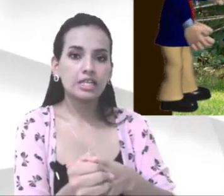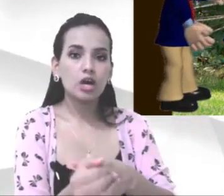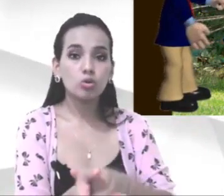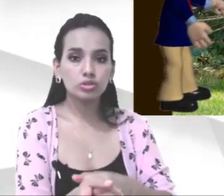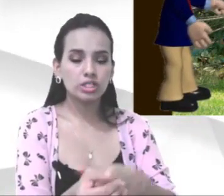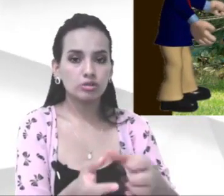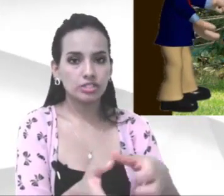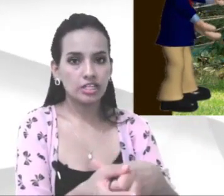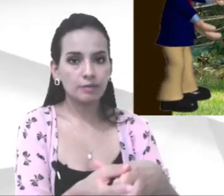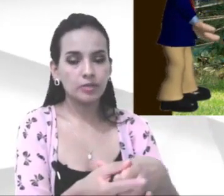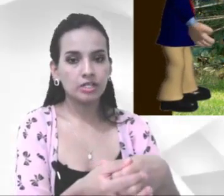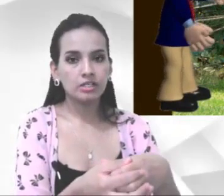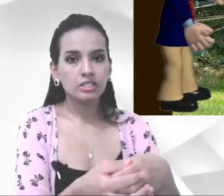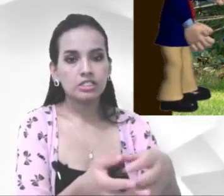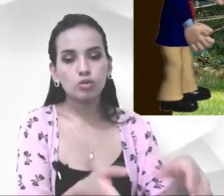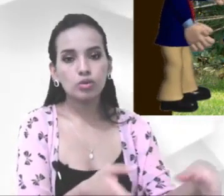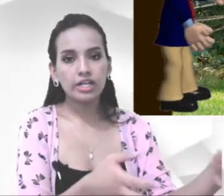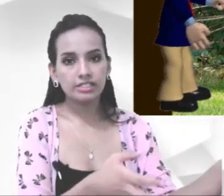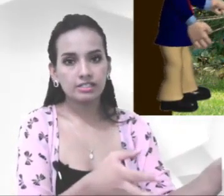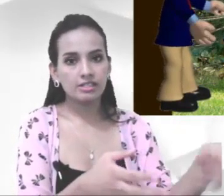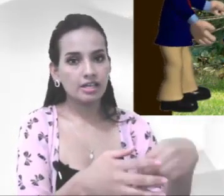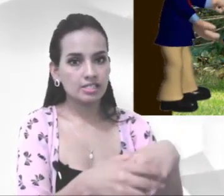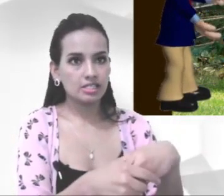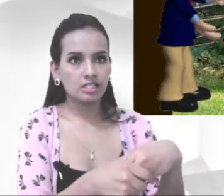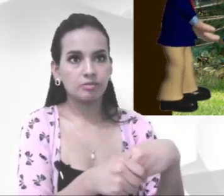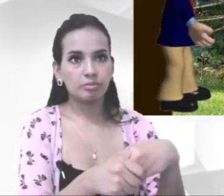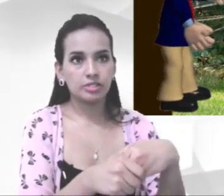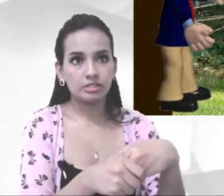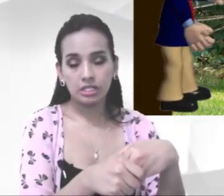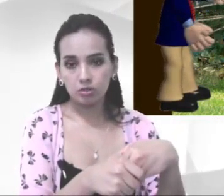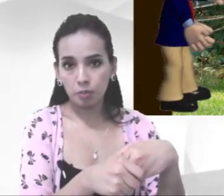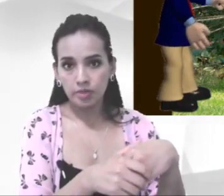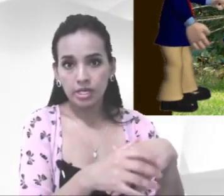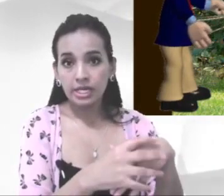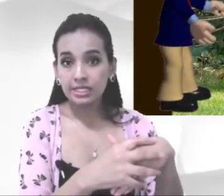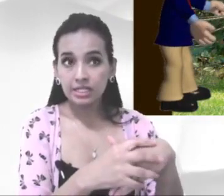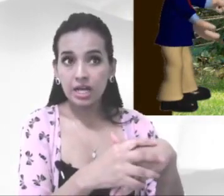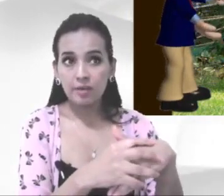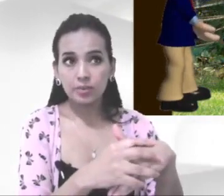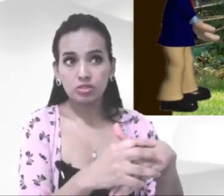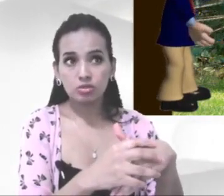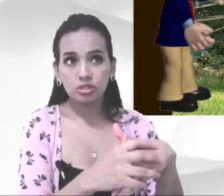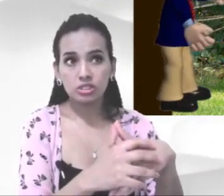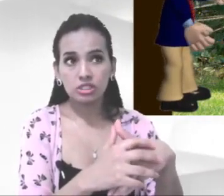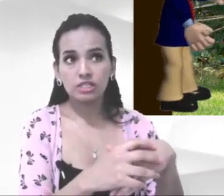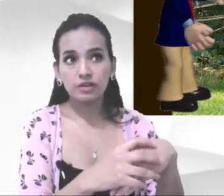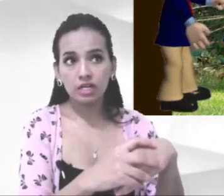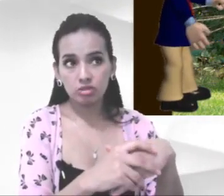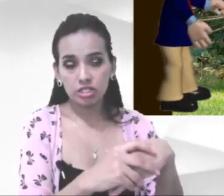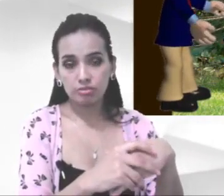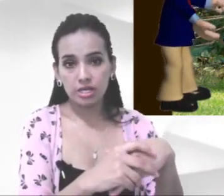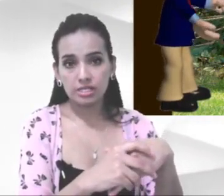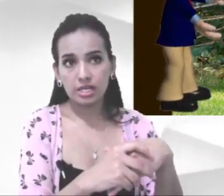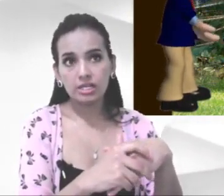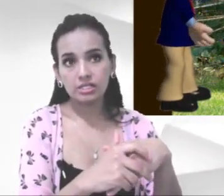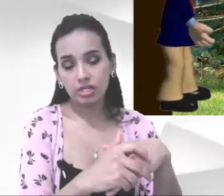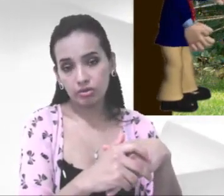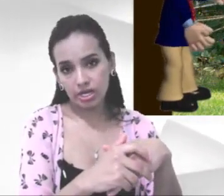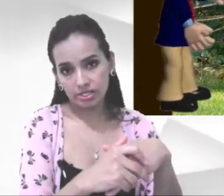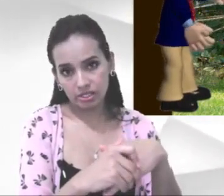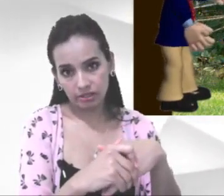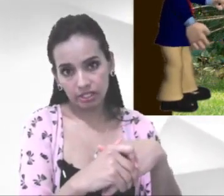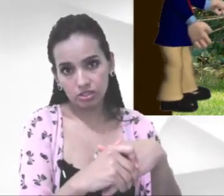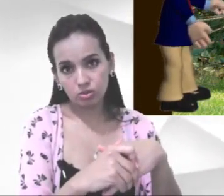se ajustan o se adaptan según las necesidades que se les van presentando estas adaptaciones llevan a los animales a